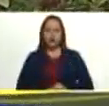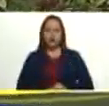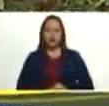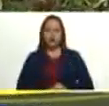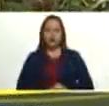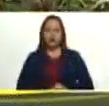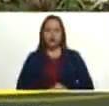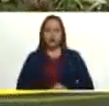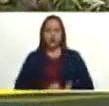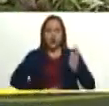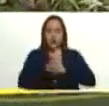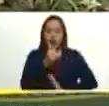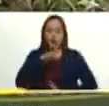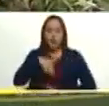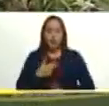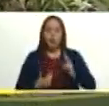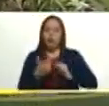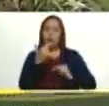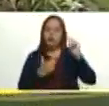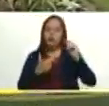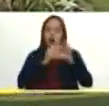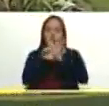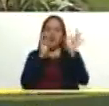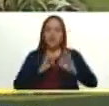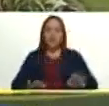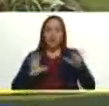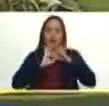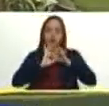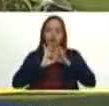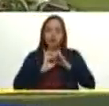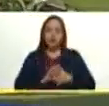y más aún si lo podemos construir de manera unitaria,